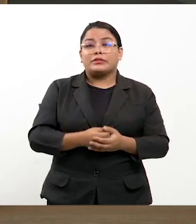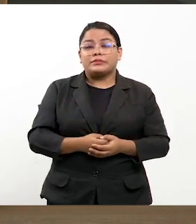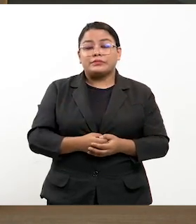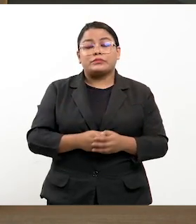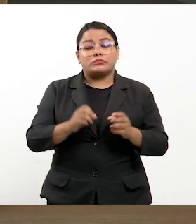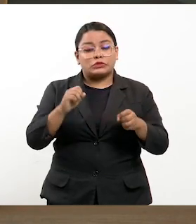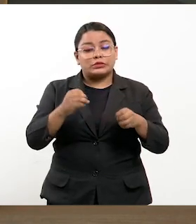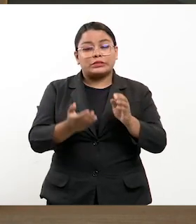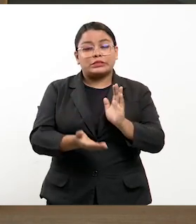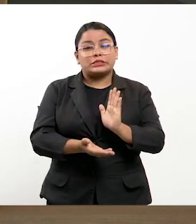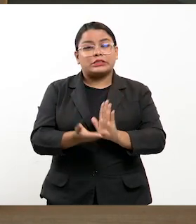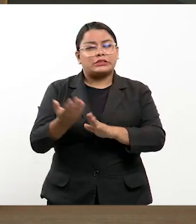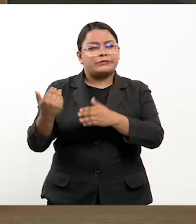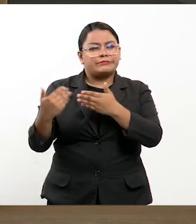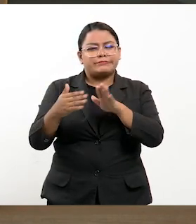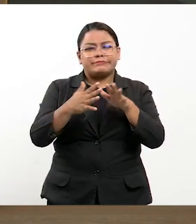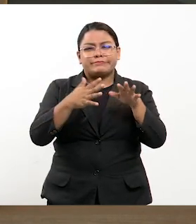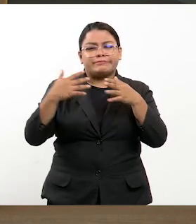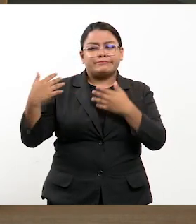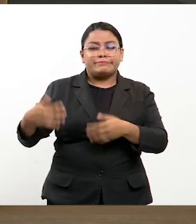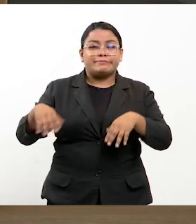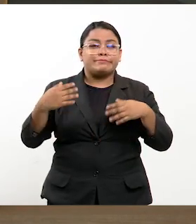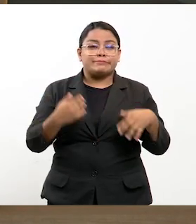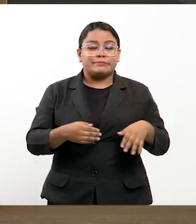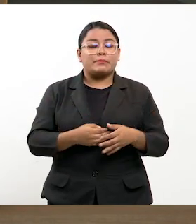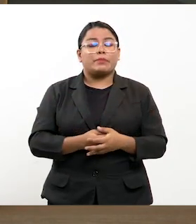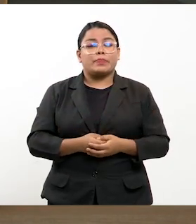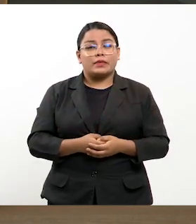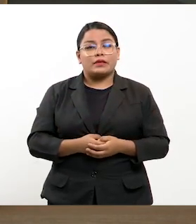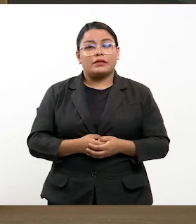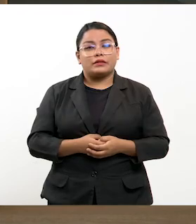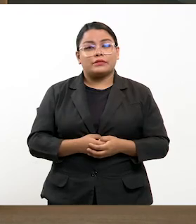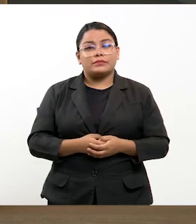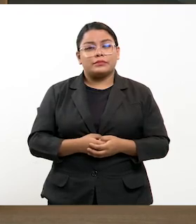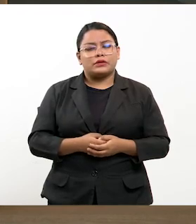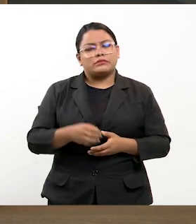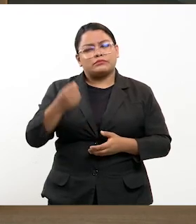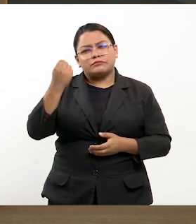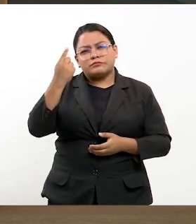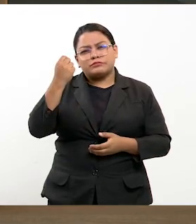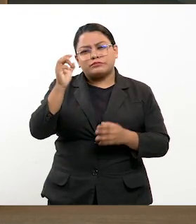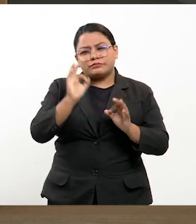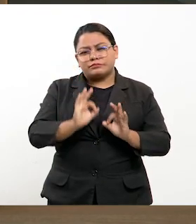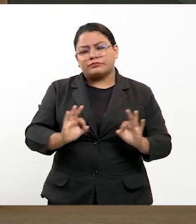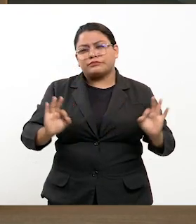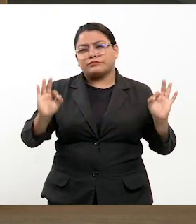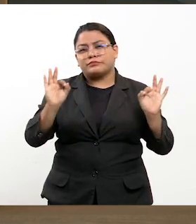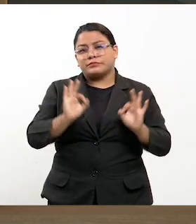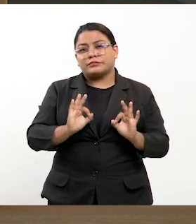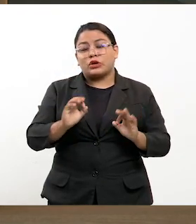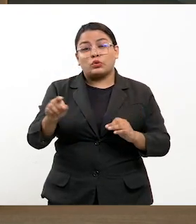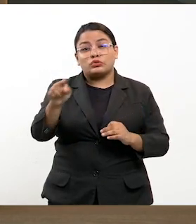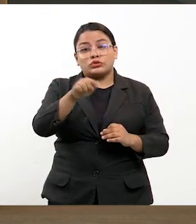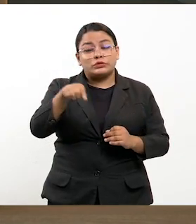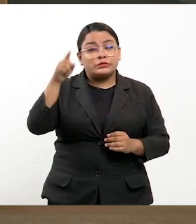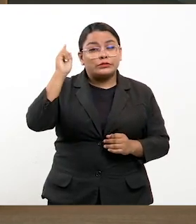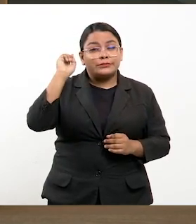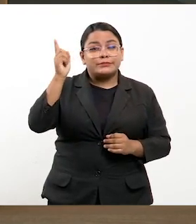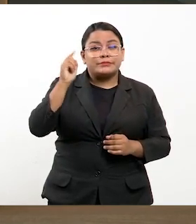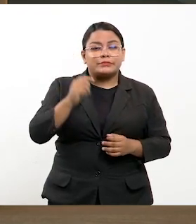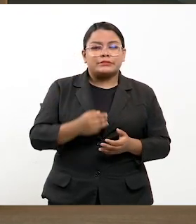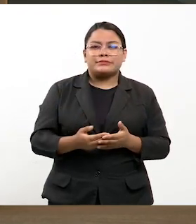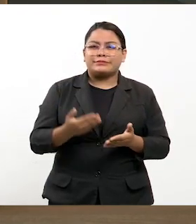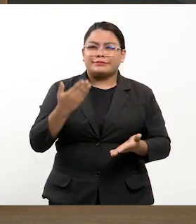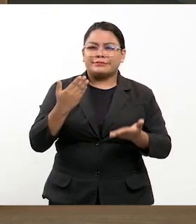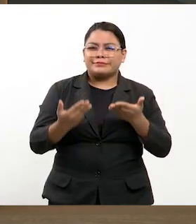que desarrollarse en diversas actividades. Por supuesto, pero para que comprendamos un poco mejor esto y lo comprendan nuestros docentes, ¿qué